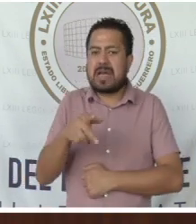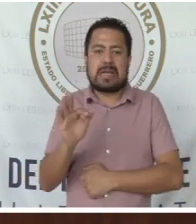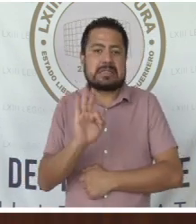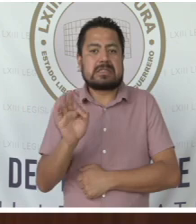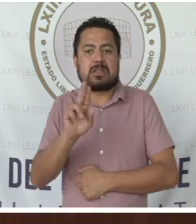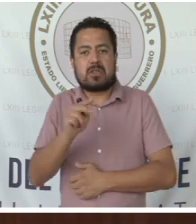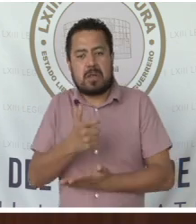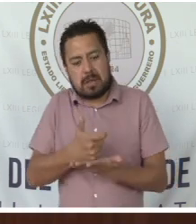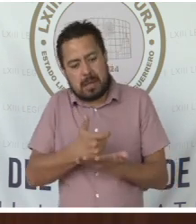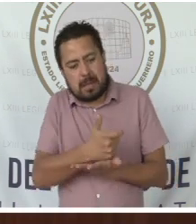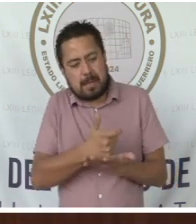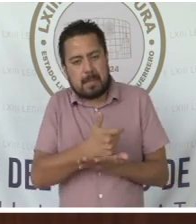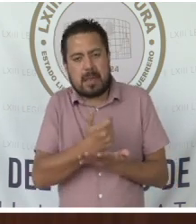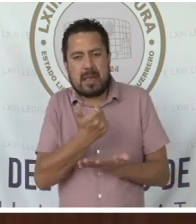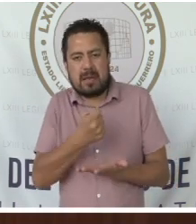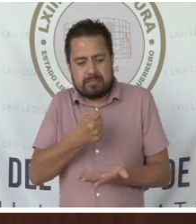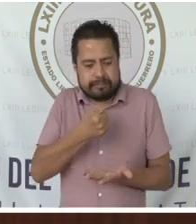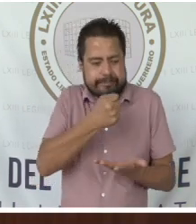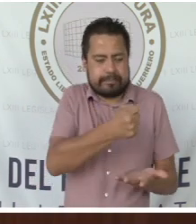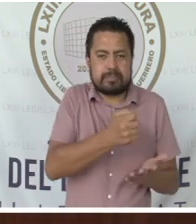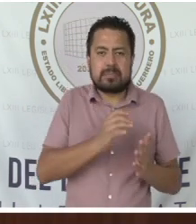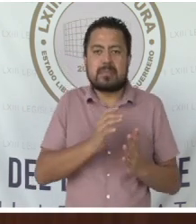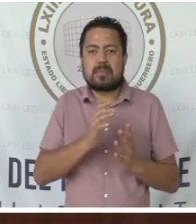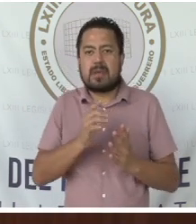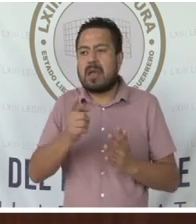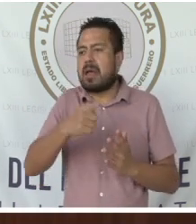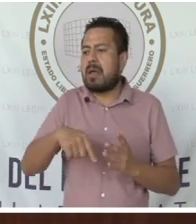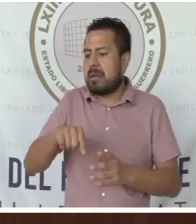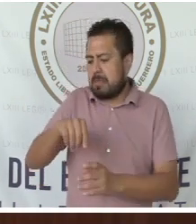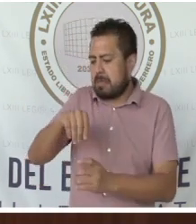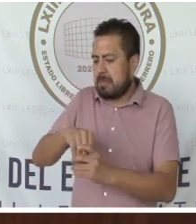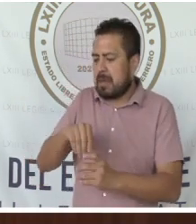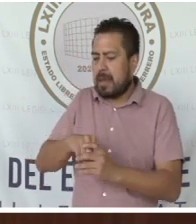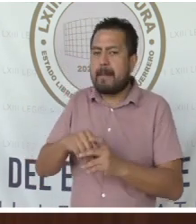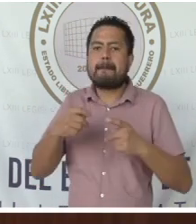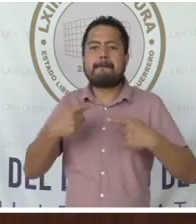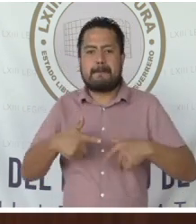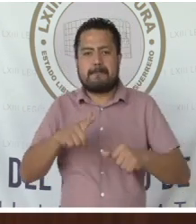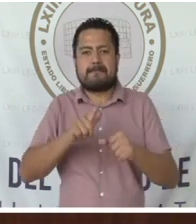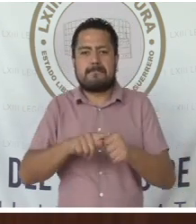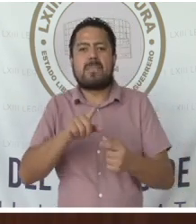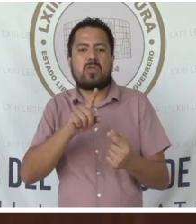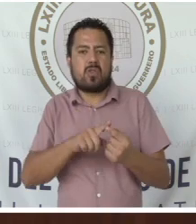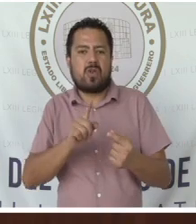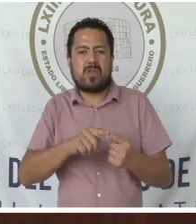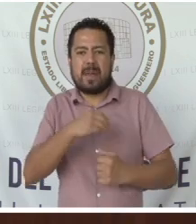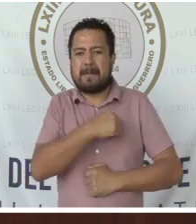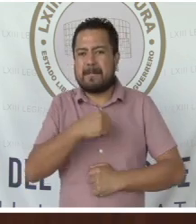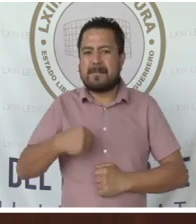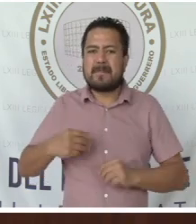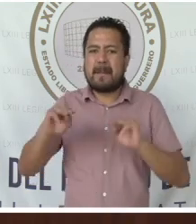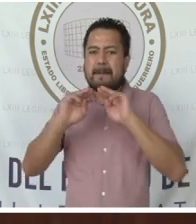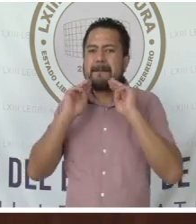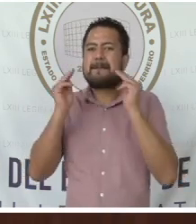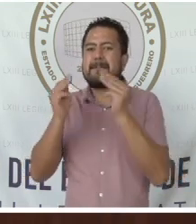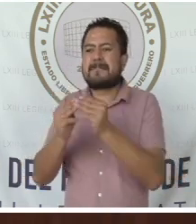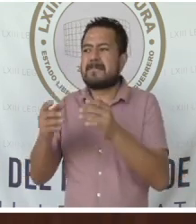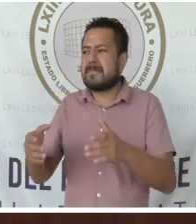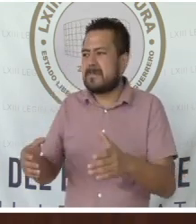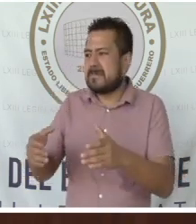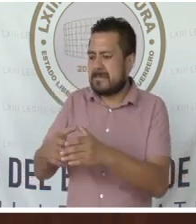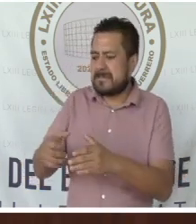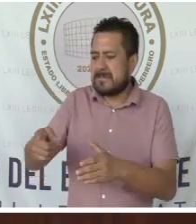paga determinada cantidad de dinero. Por anónimos y de tipo personal, donde miembros de las organizaciones